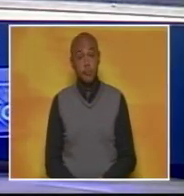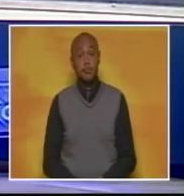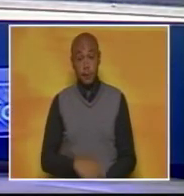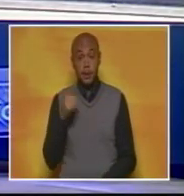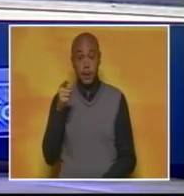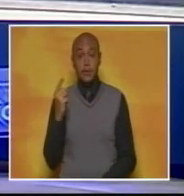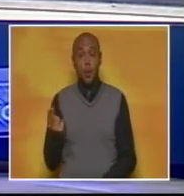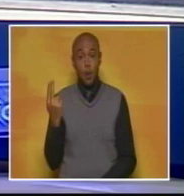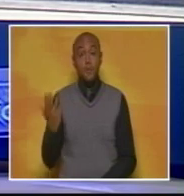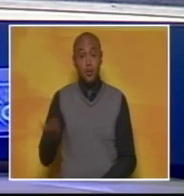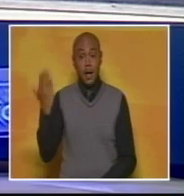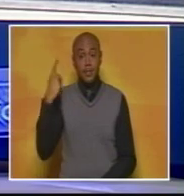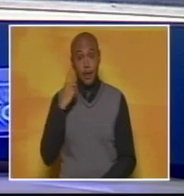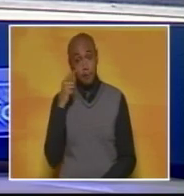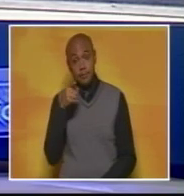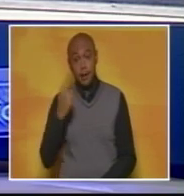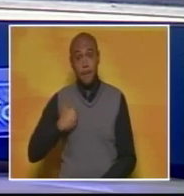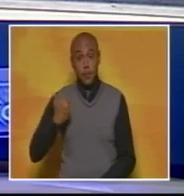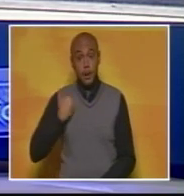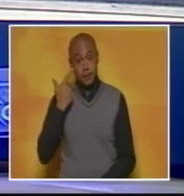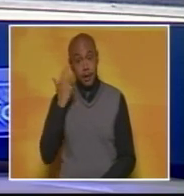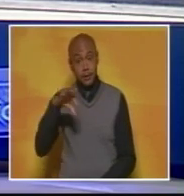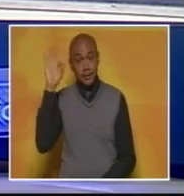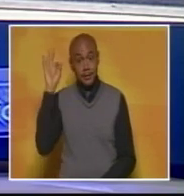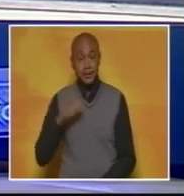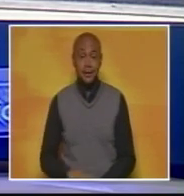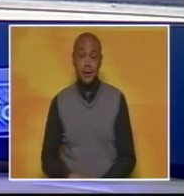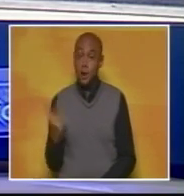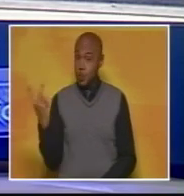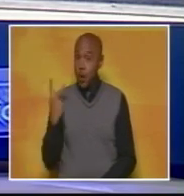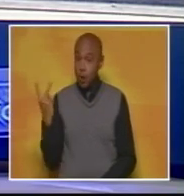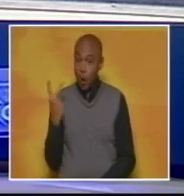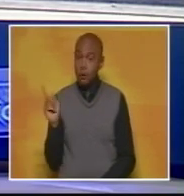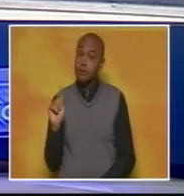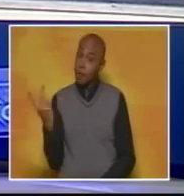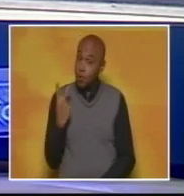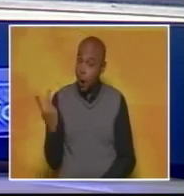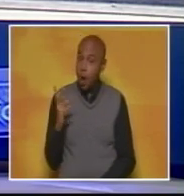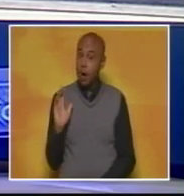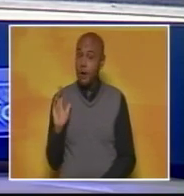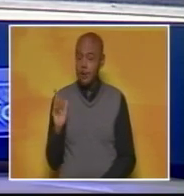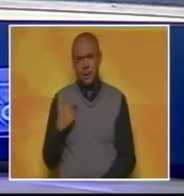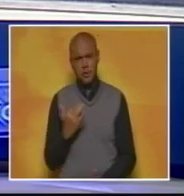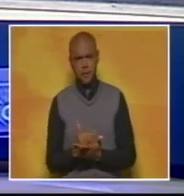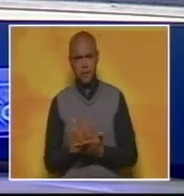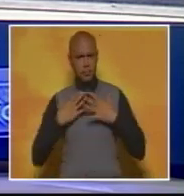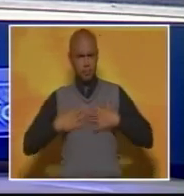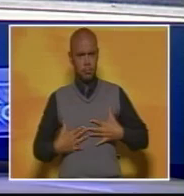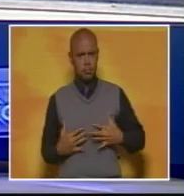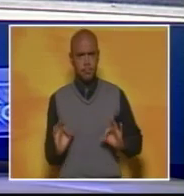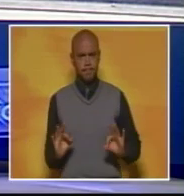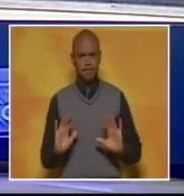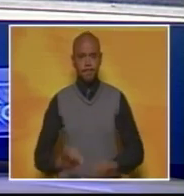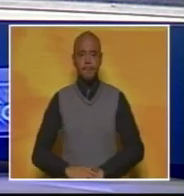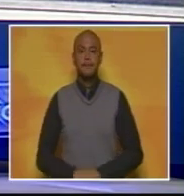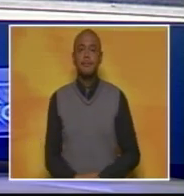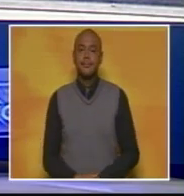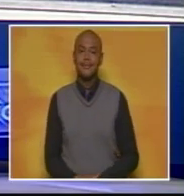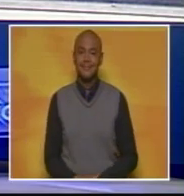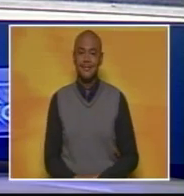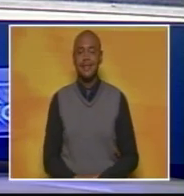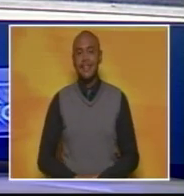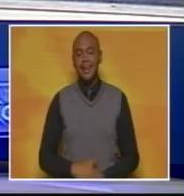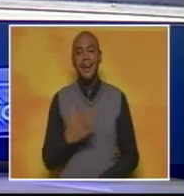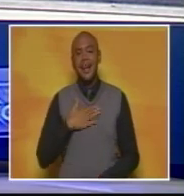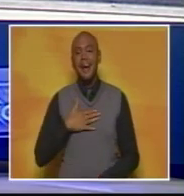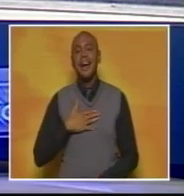Útiles consejos, Gregorio, así ya sabes, para estar Los dos. Yo siempre estoy ahí. Discúlpeme. Amigas, hacemos